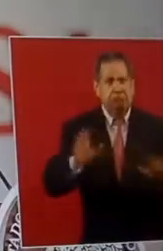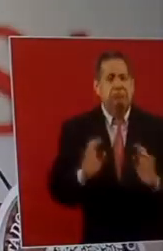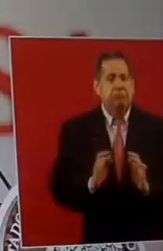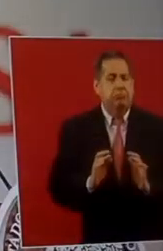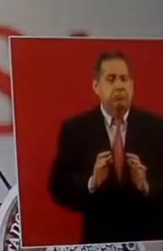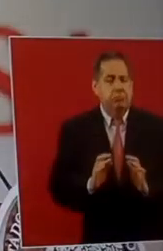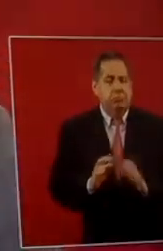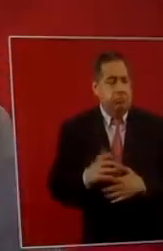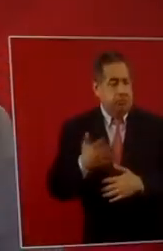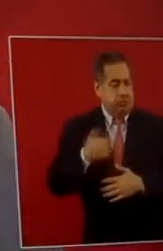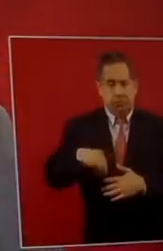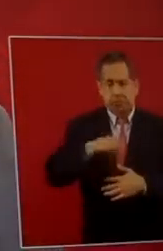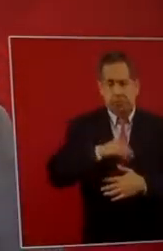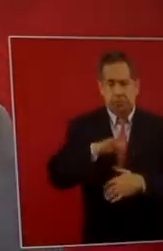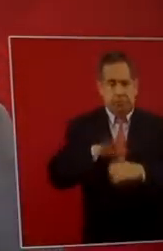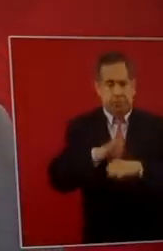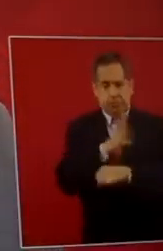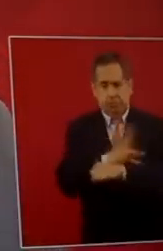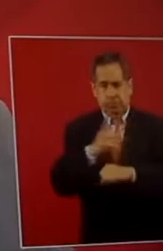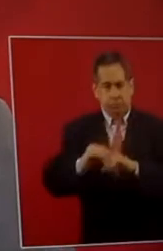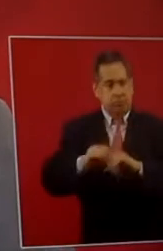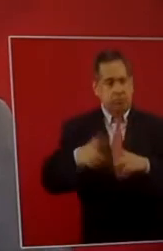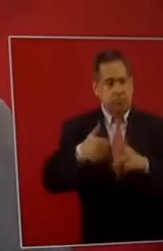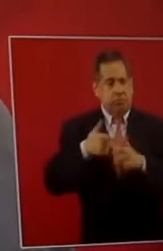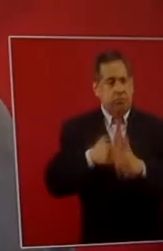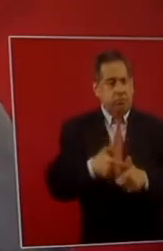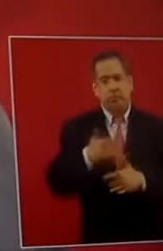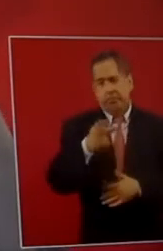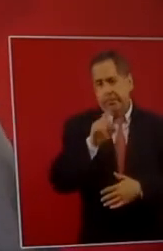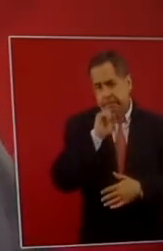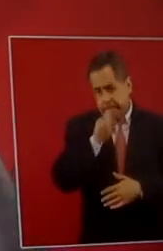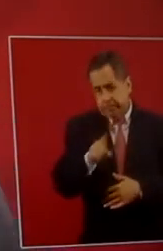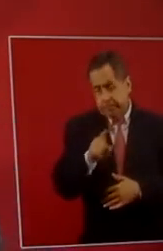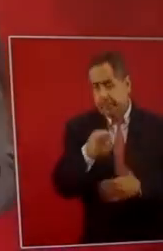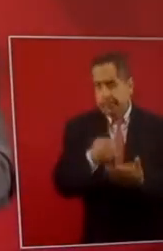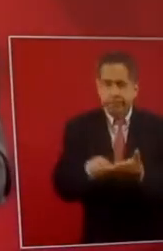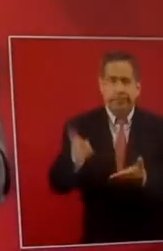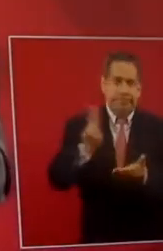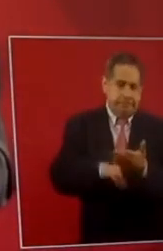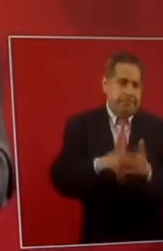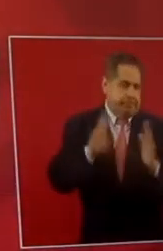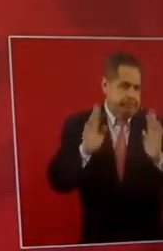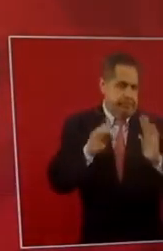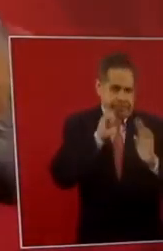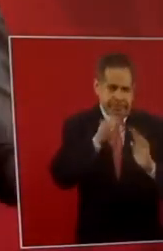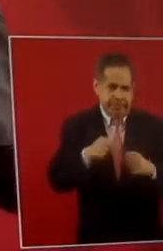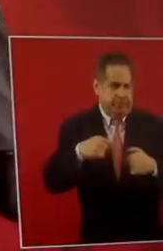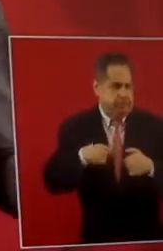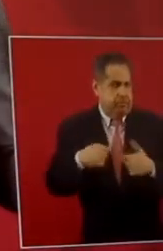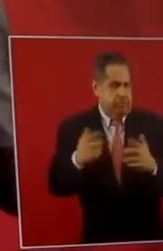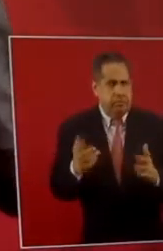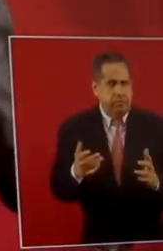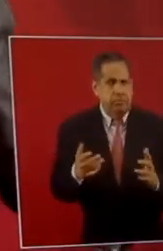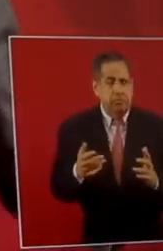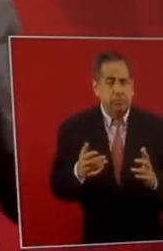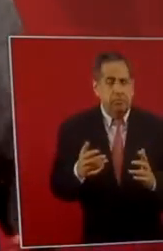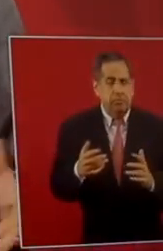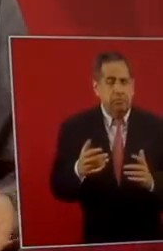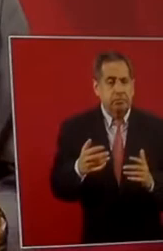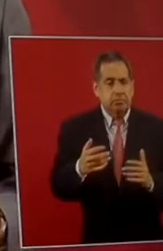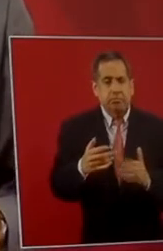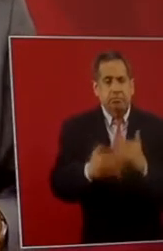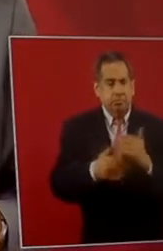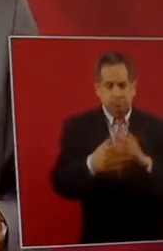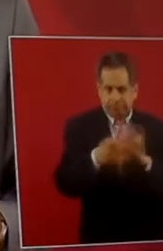Si recordáramos un poquito lo que nos dice la teoría del delito, antes de 1800,